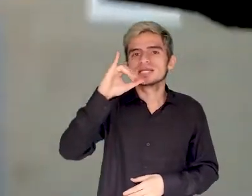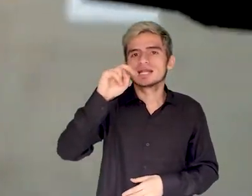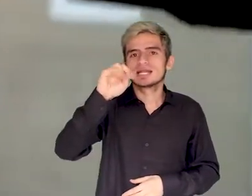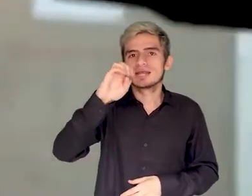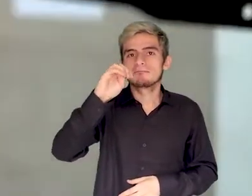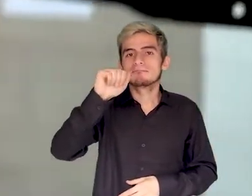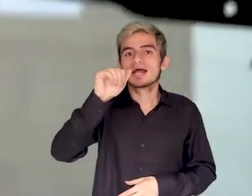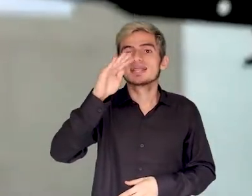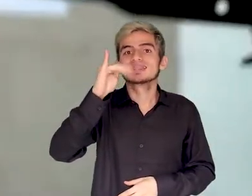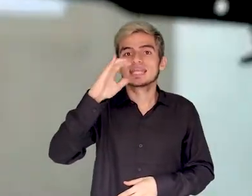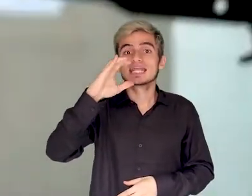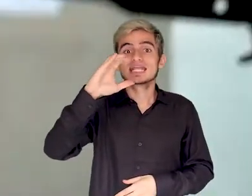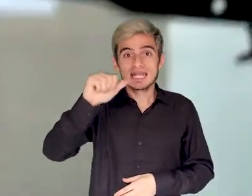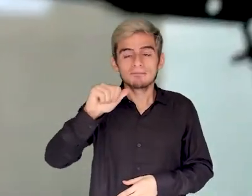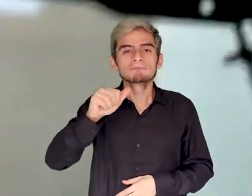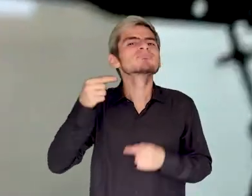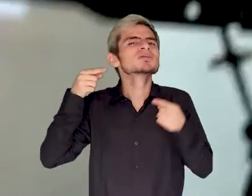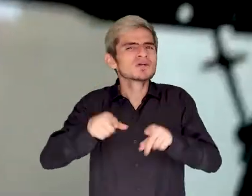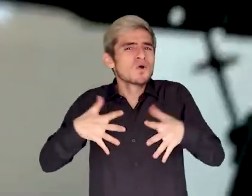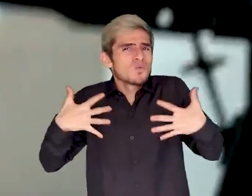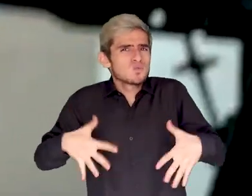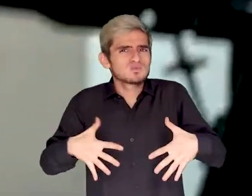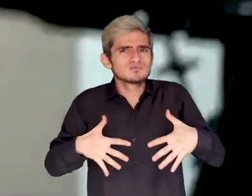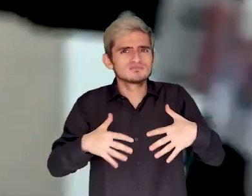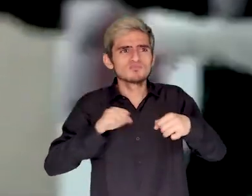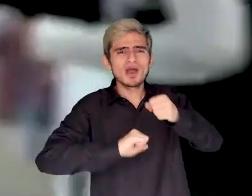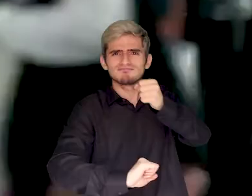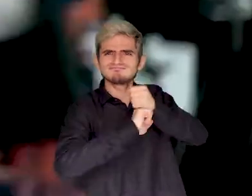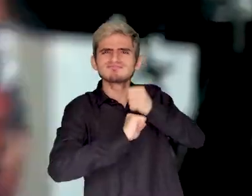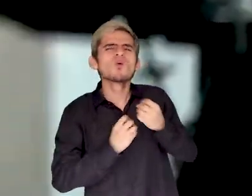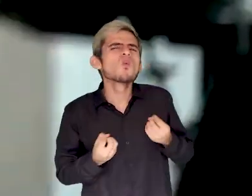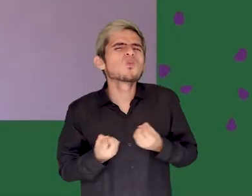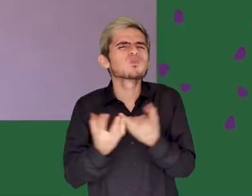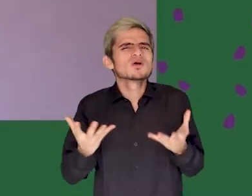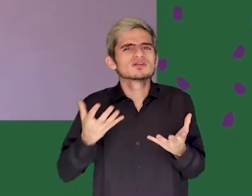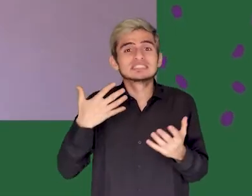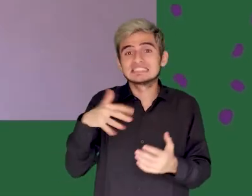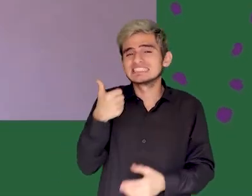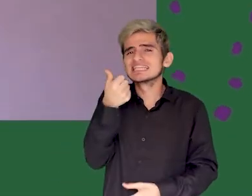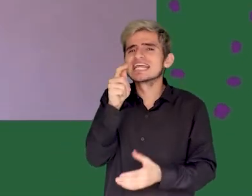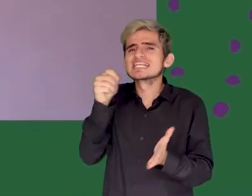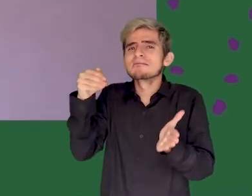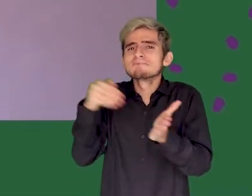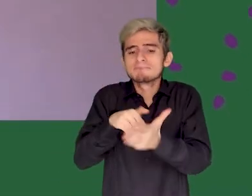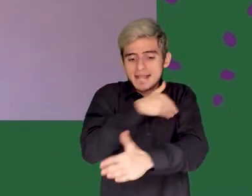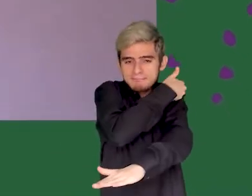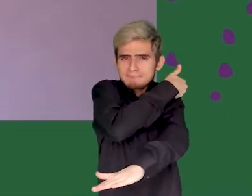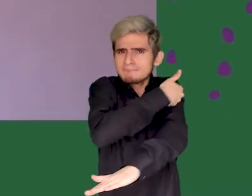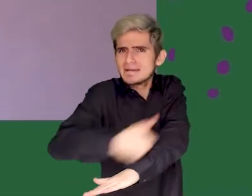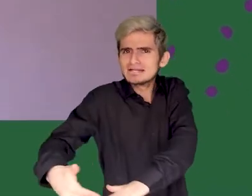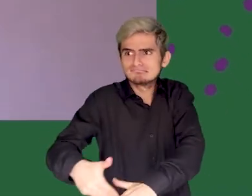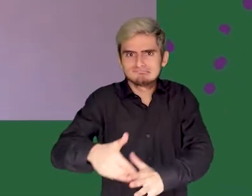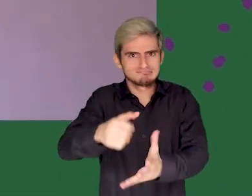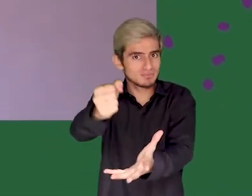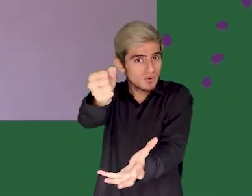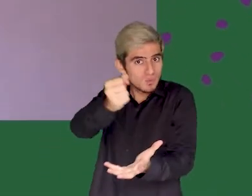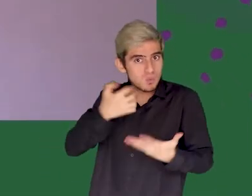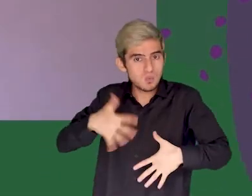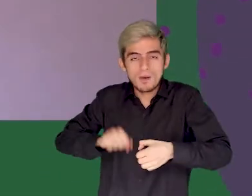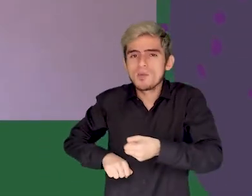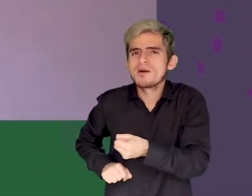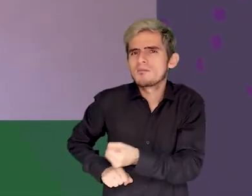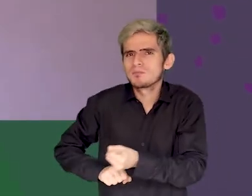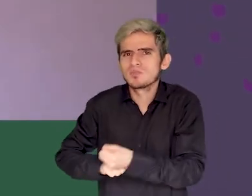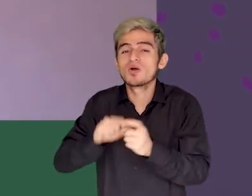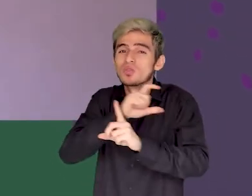mil millones de pesos en estímulos y, por supuesto, IDEARTE tiene un gran reto. Bueno, anualmente para el Portafolio Distrital de Estímulos, eso